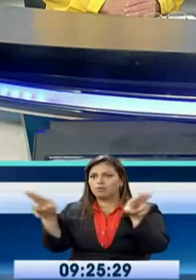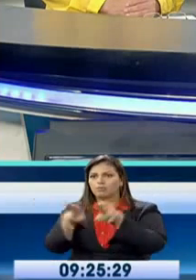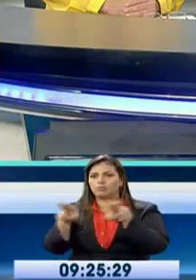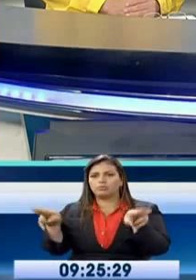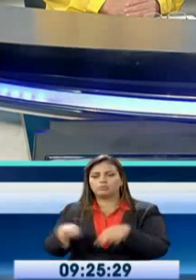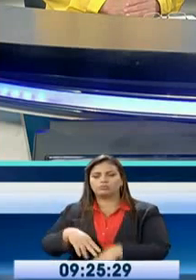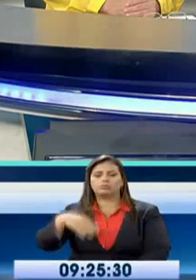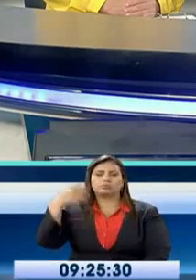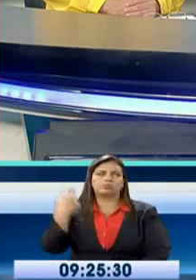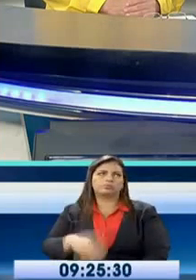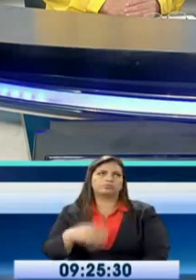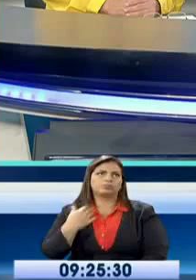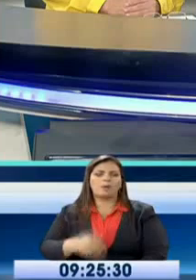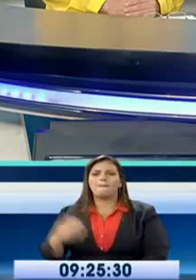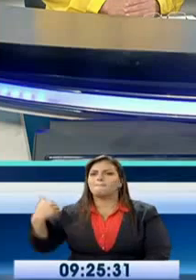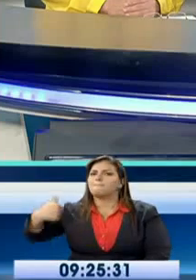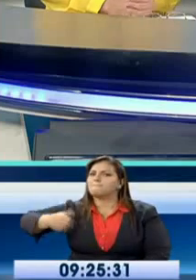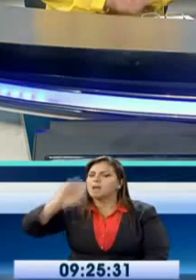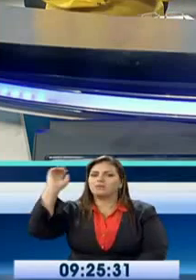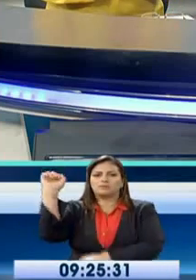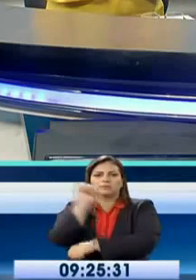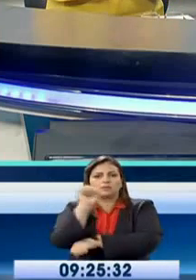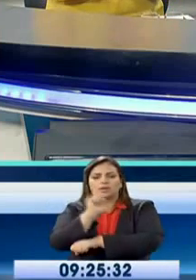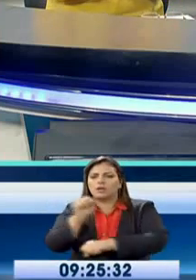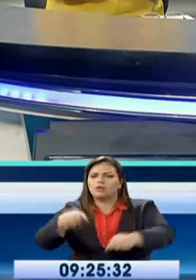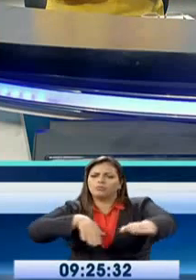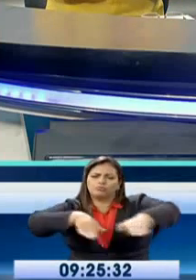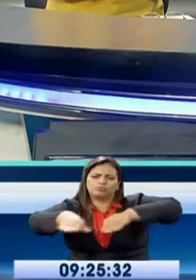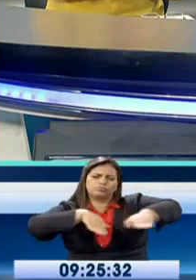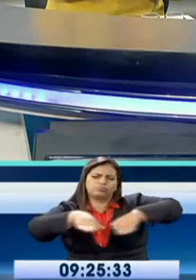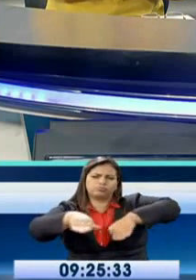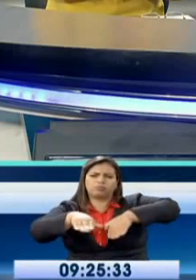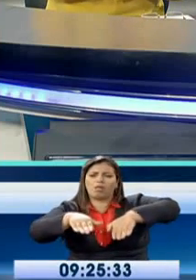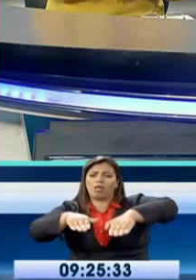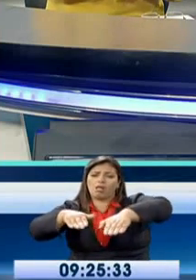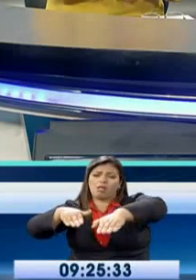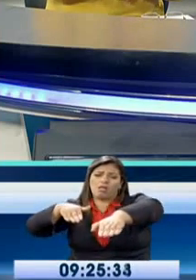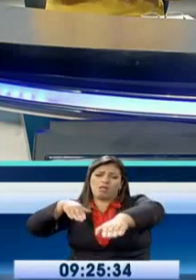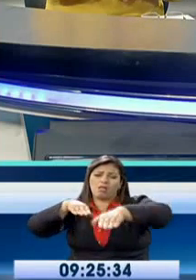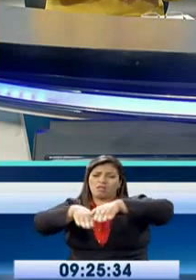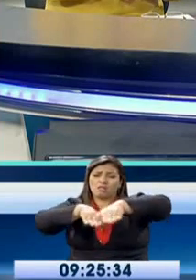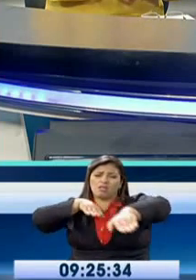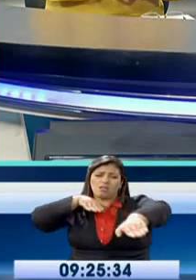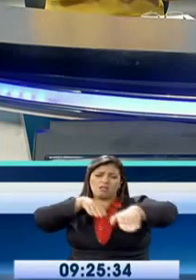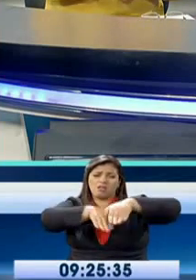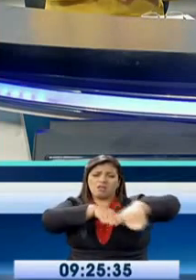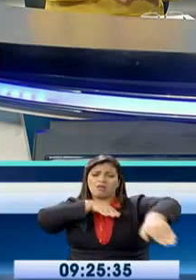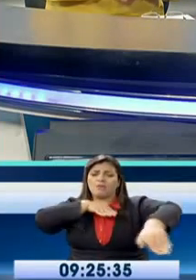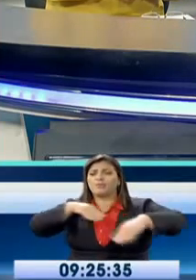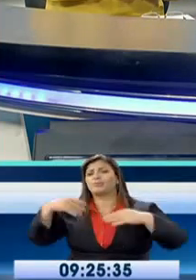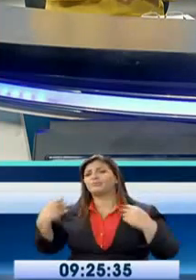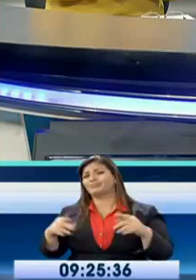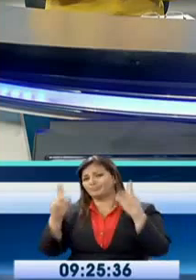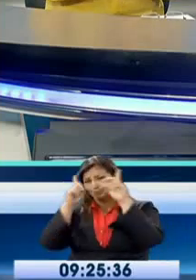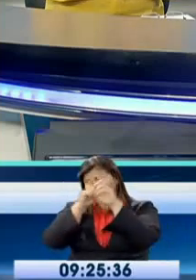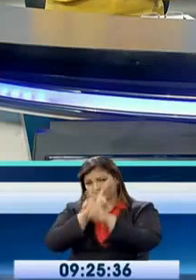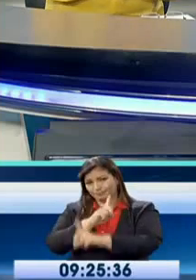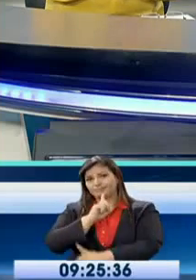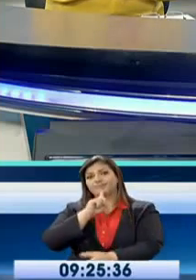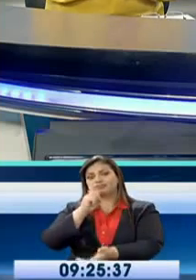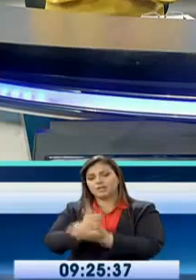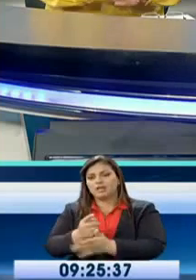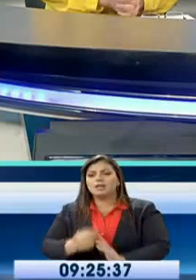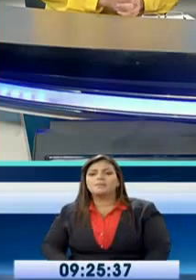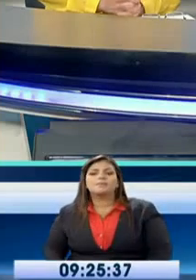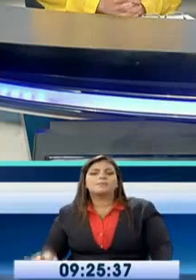Por supuesto. Me imagino que lo van a implementar en esa época. Deben estar ya afinando detalles. Correcto. De todas maneras se necesita afinar detalles,